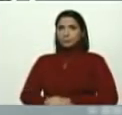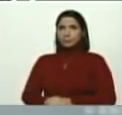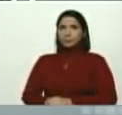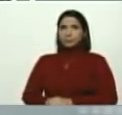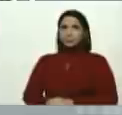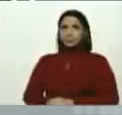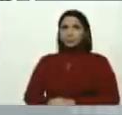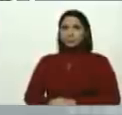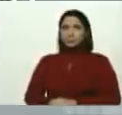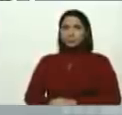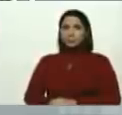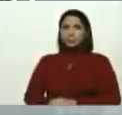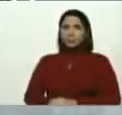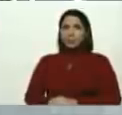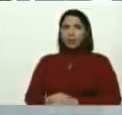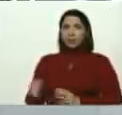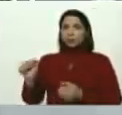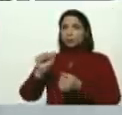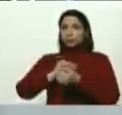los autolavados,